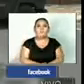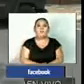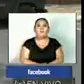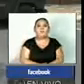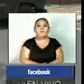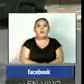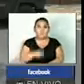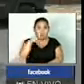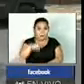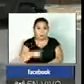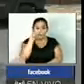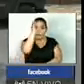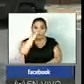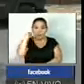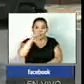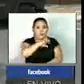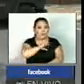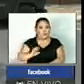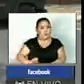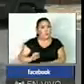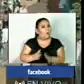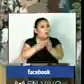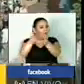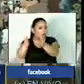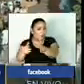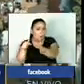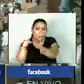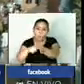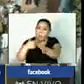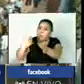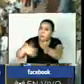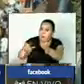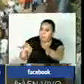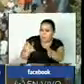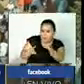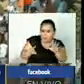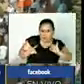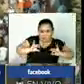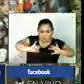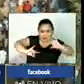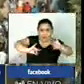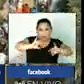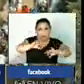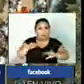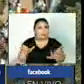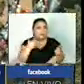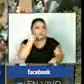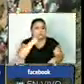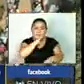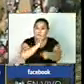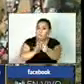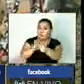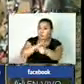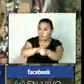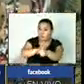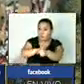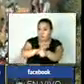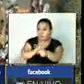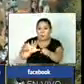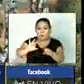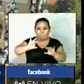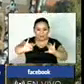En El Salvador estamos en la fase crítica de máximo contagio comunitario del nuevo coronavirus. La